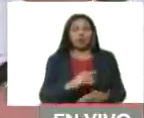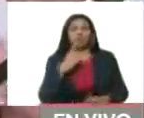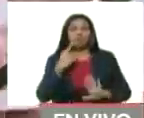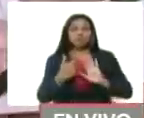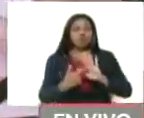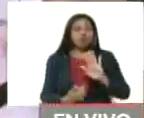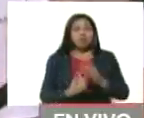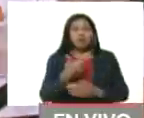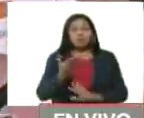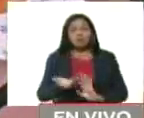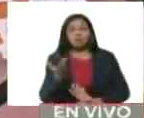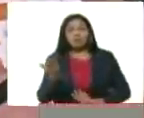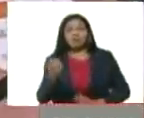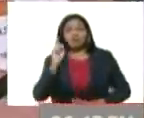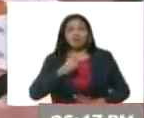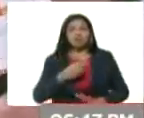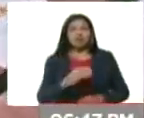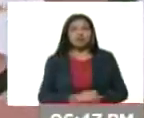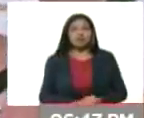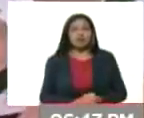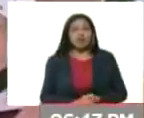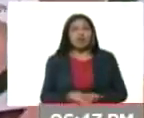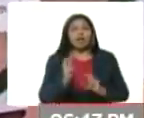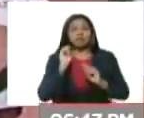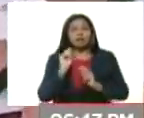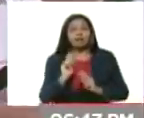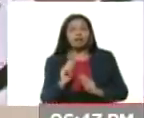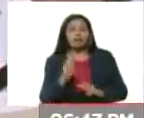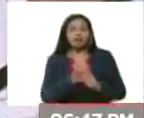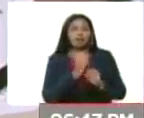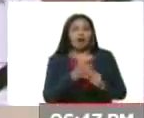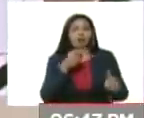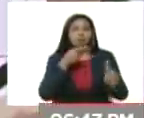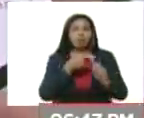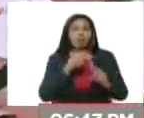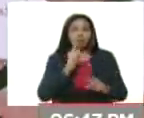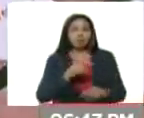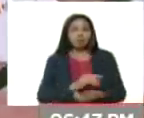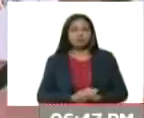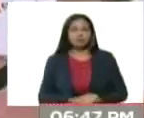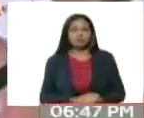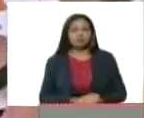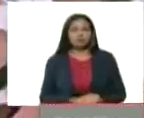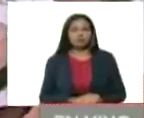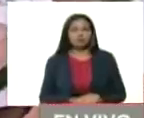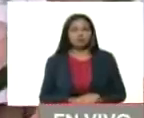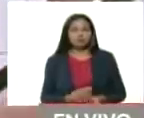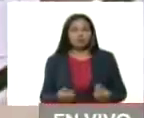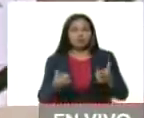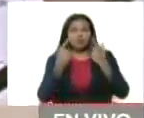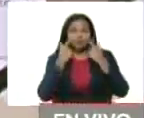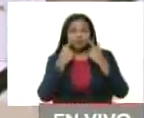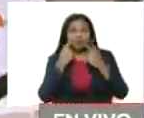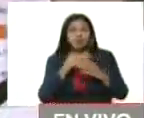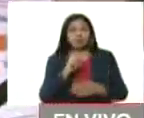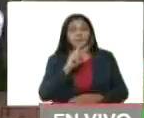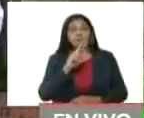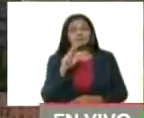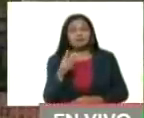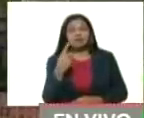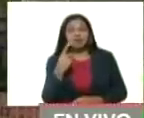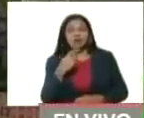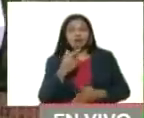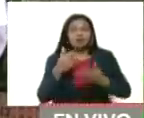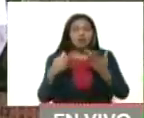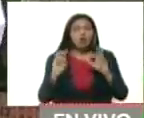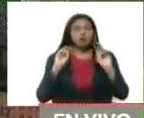que lo más importante debía ser las tareas y los trabajos asignados, pendiente de los contenidos del 23%, y